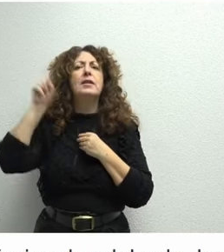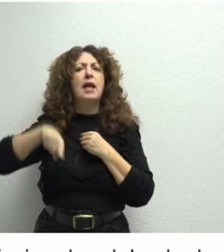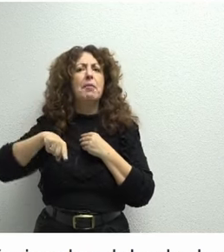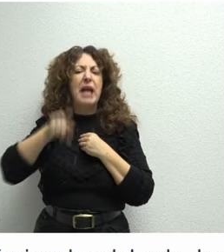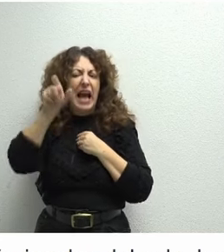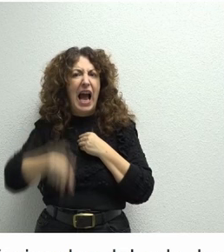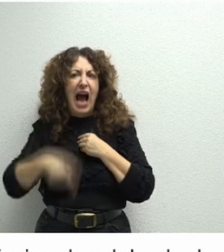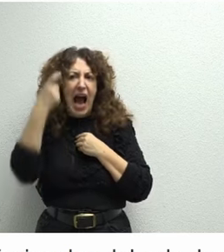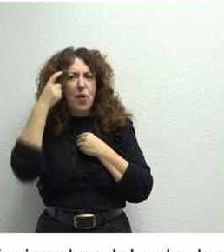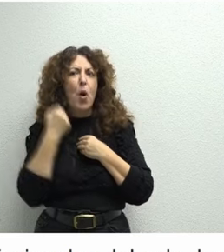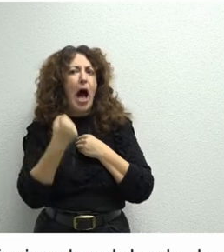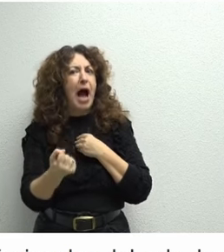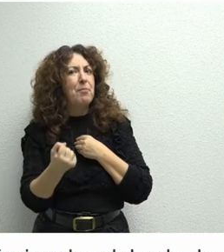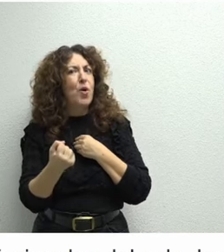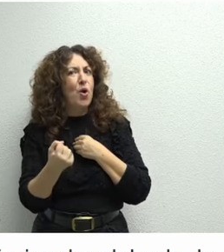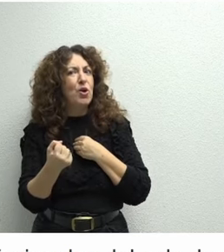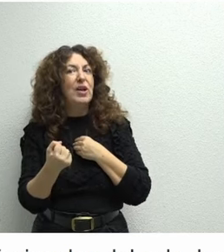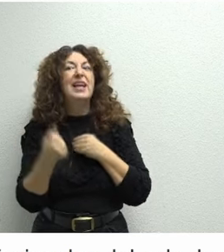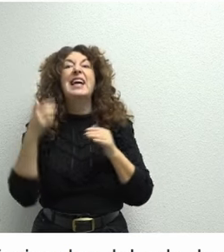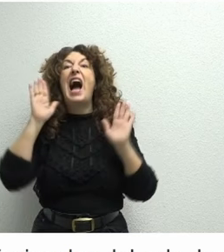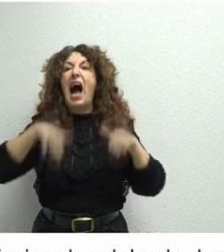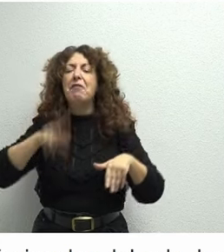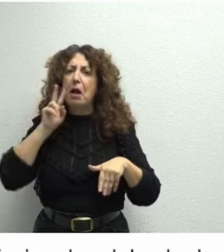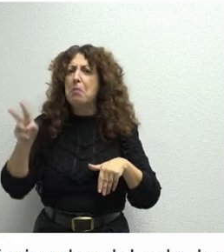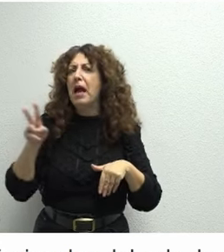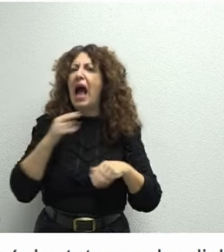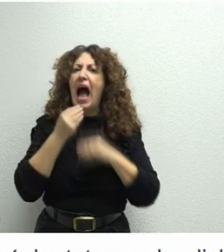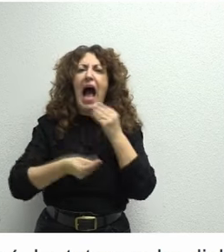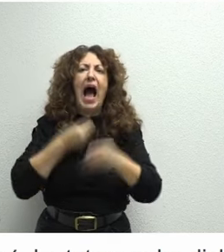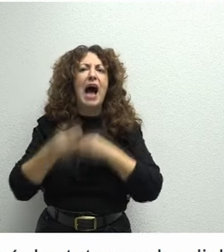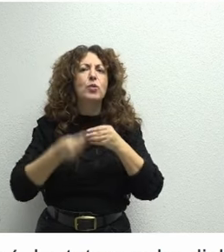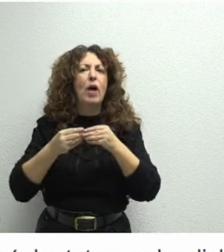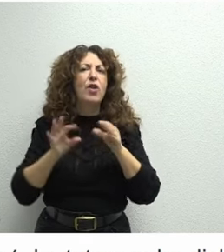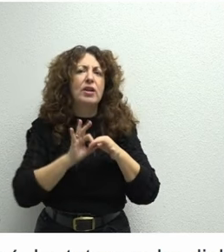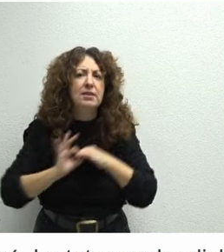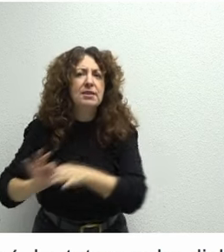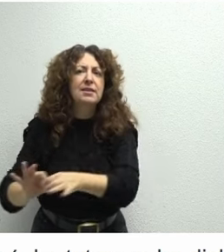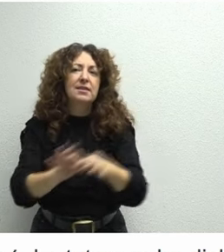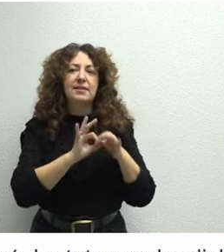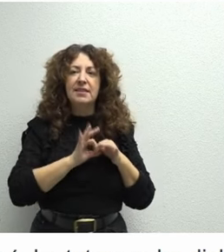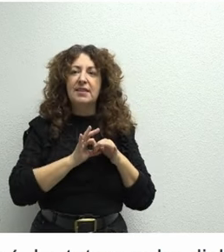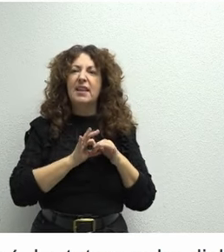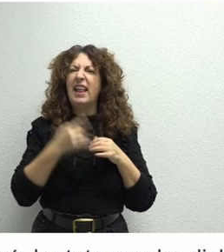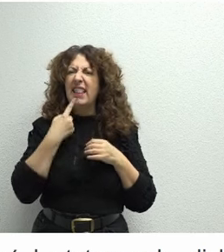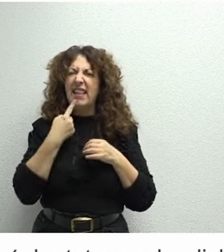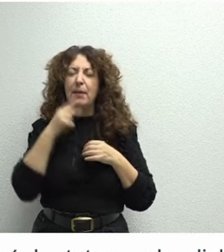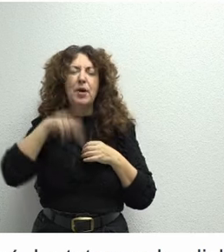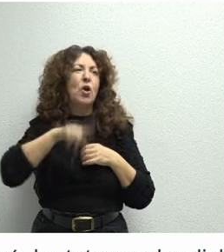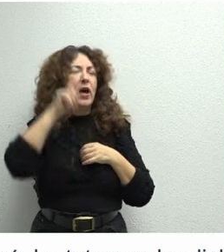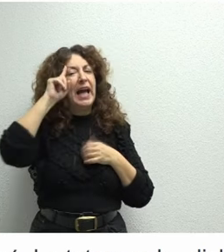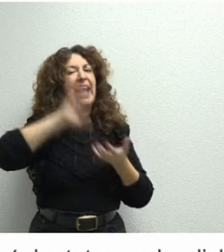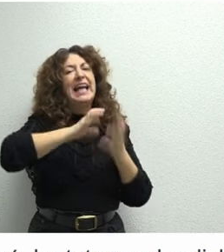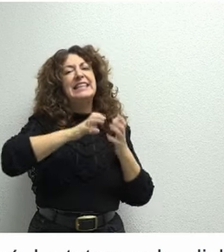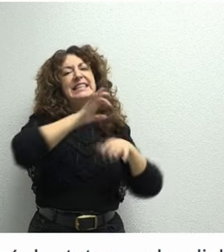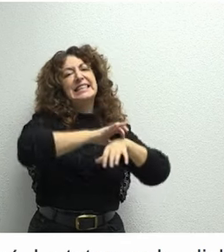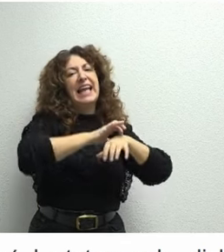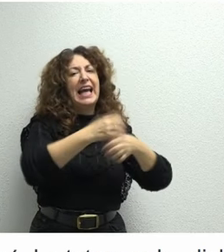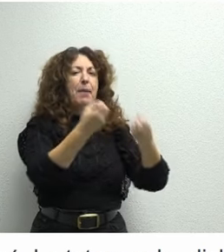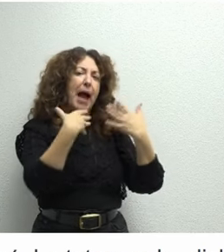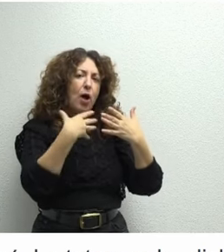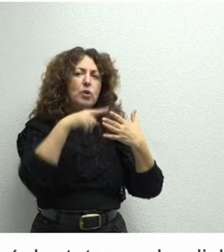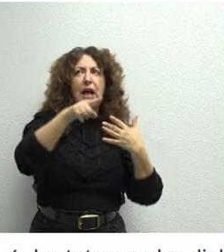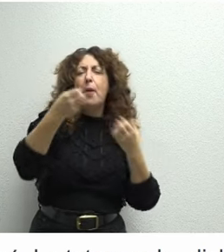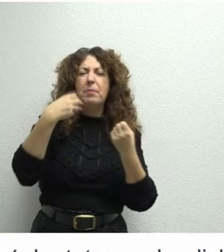alumno y se buscan actuaciones conjuntas ya los propios padres dicen no no es que ya no es el psiquiatra me dice o tal